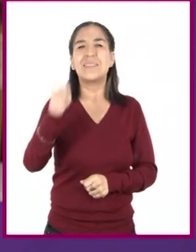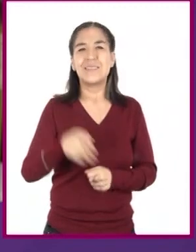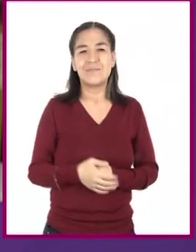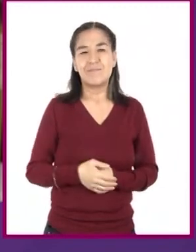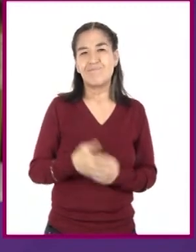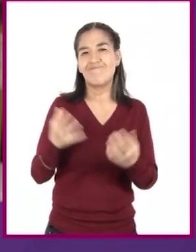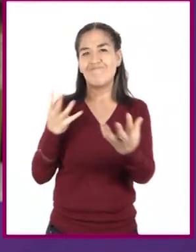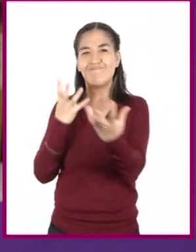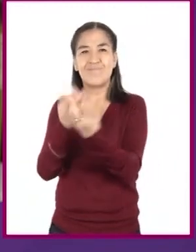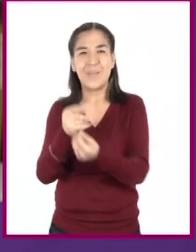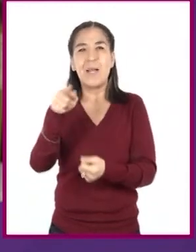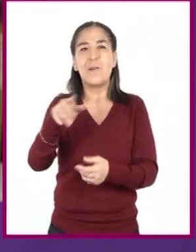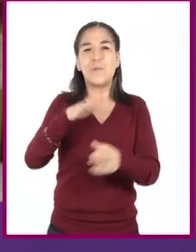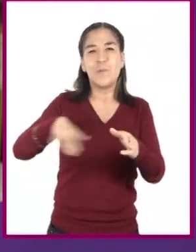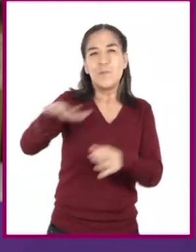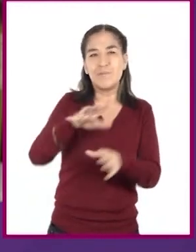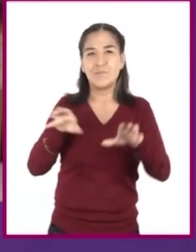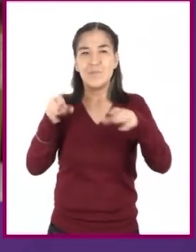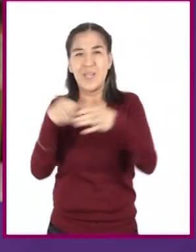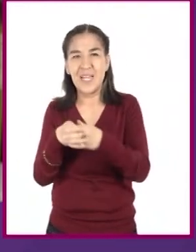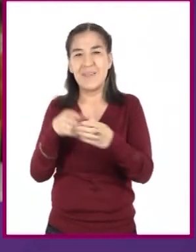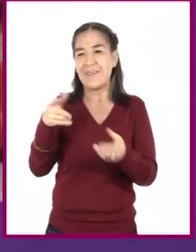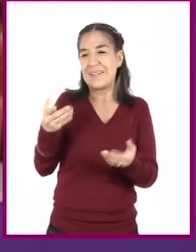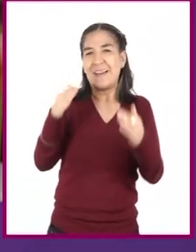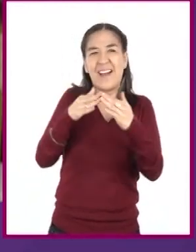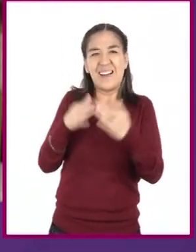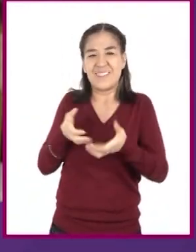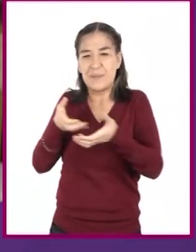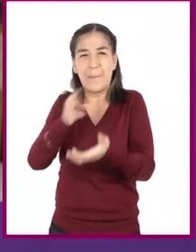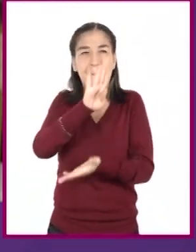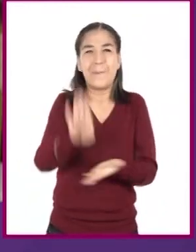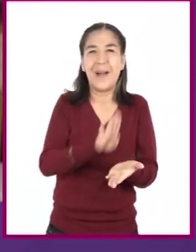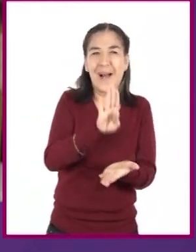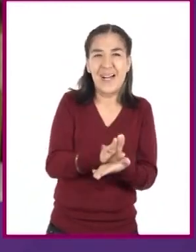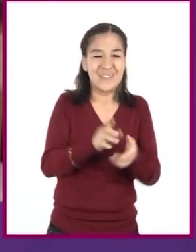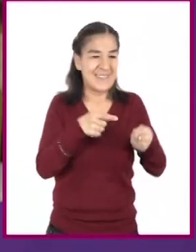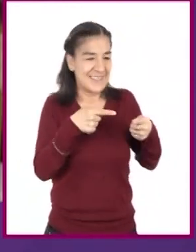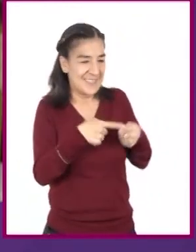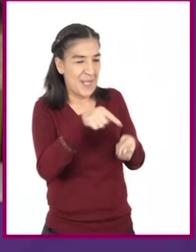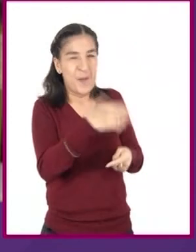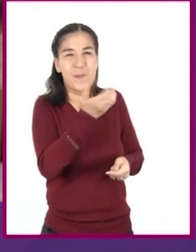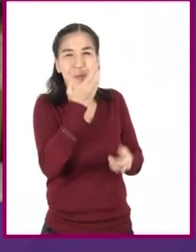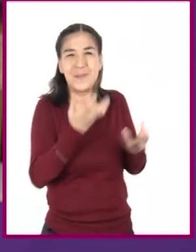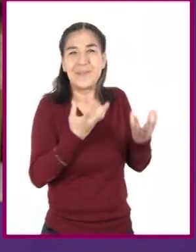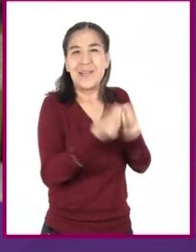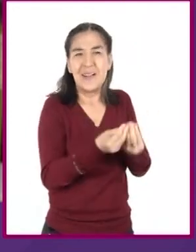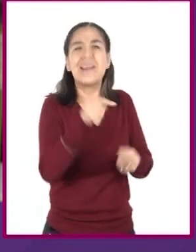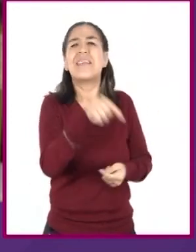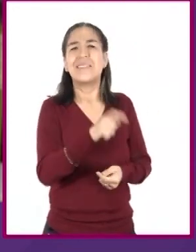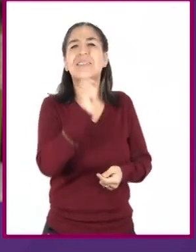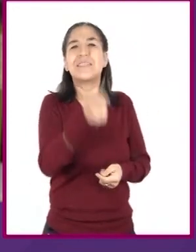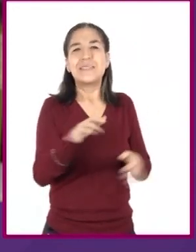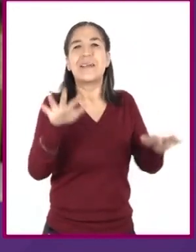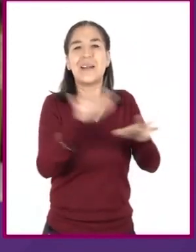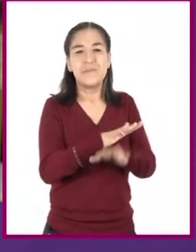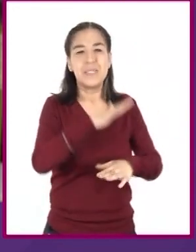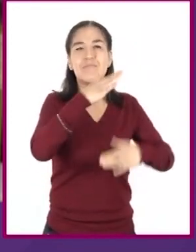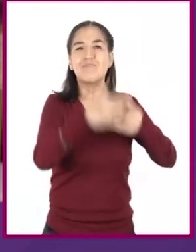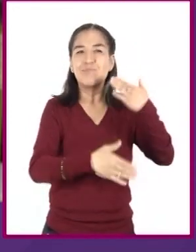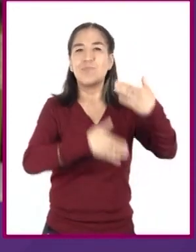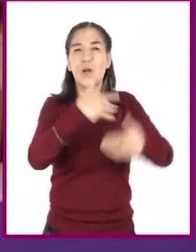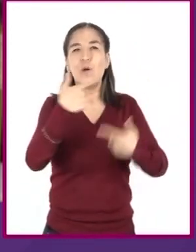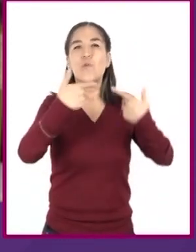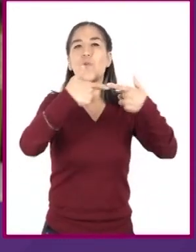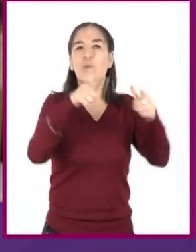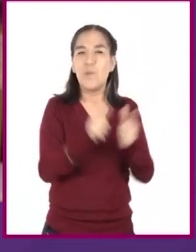la comunidad, con su cuadra, con su barrio, con su esquina. Y esto va cambiando entonces según el